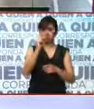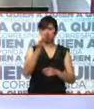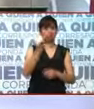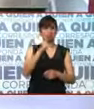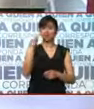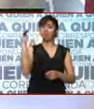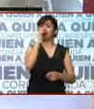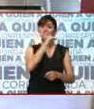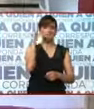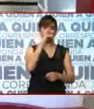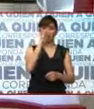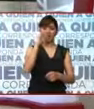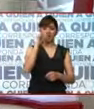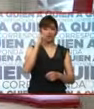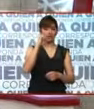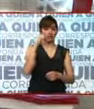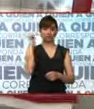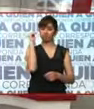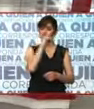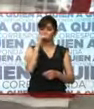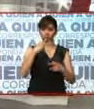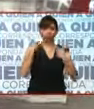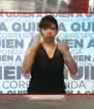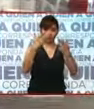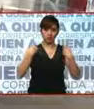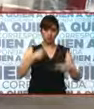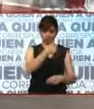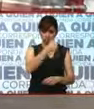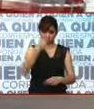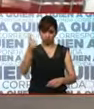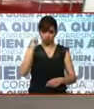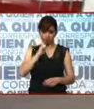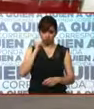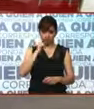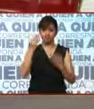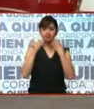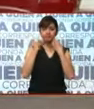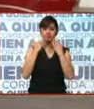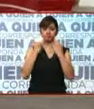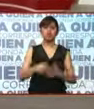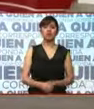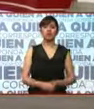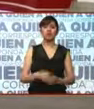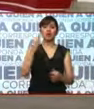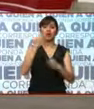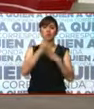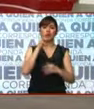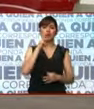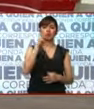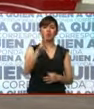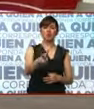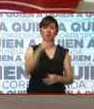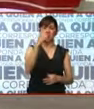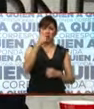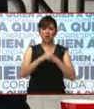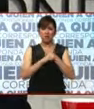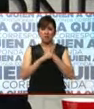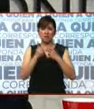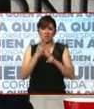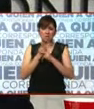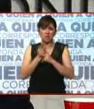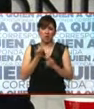cortesía a los amigos de Pfizer. Sí, gracias, muy amables. Bueno, A ver, vamos con esto que dicen que tuvo poca